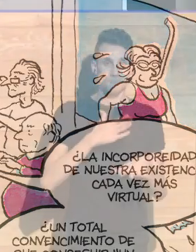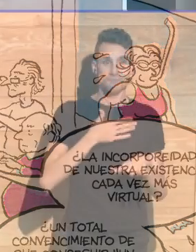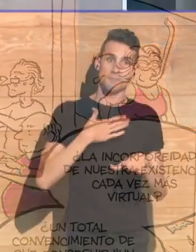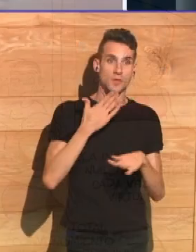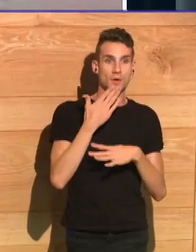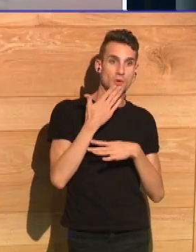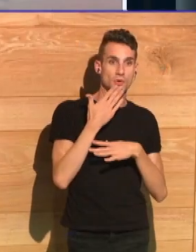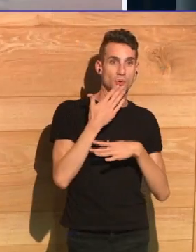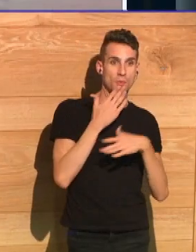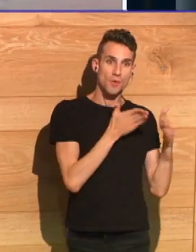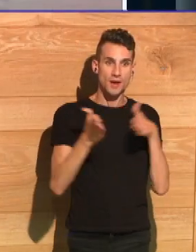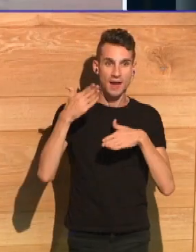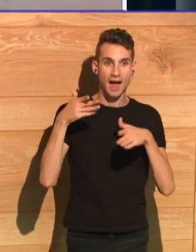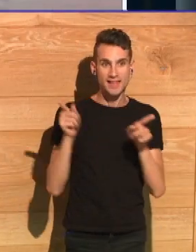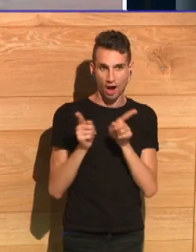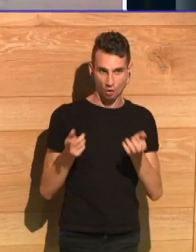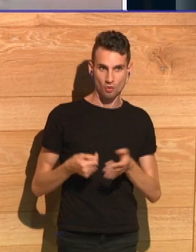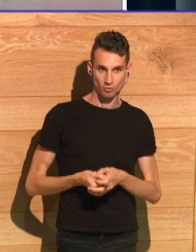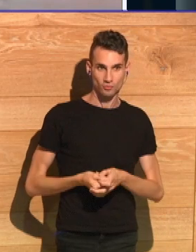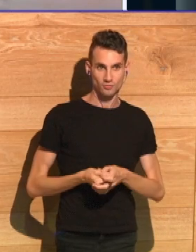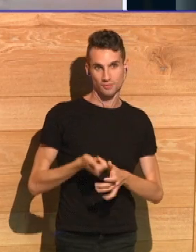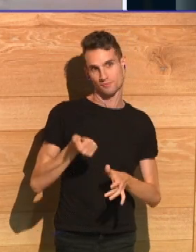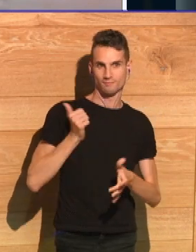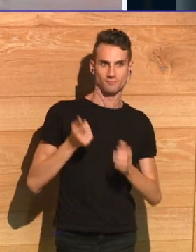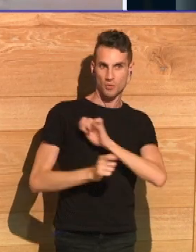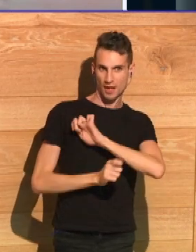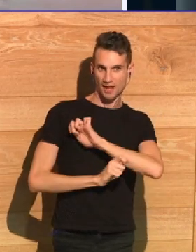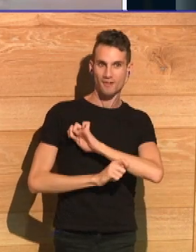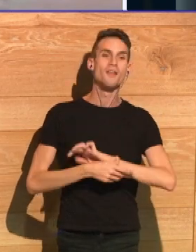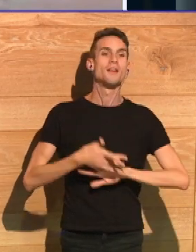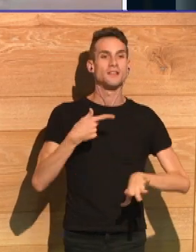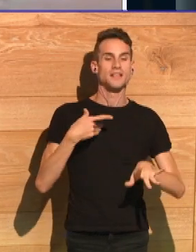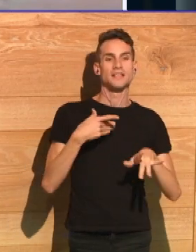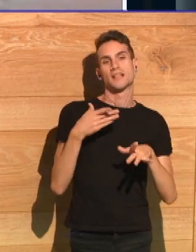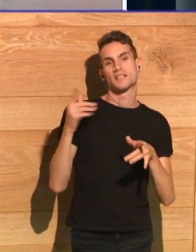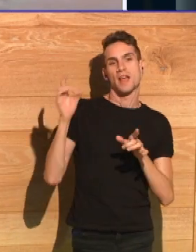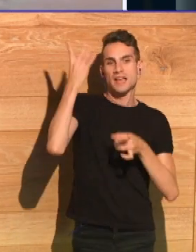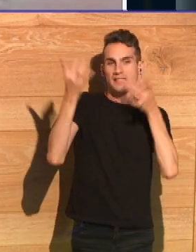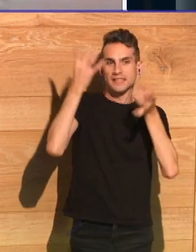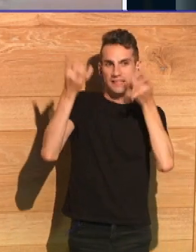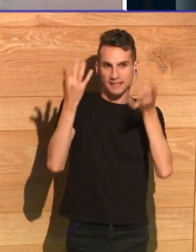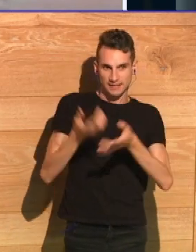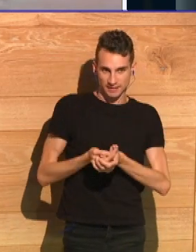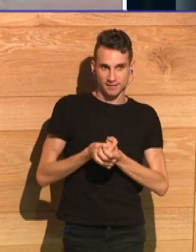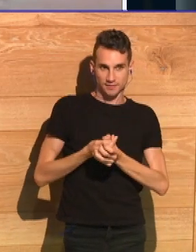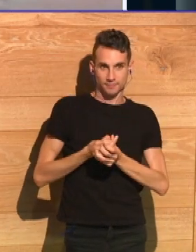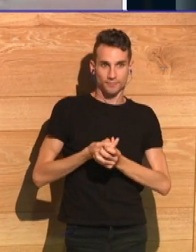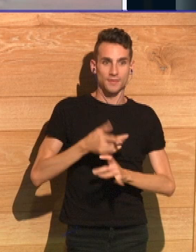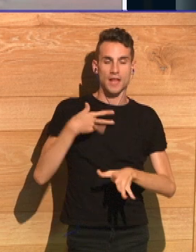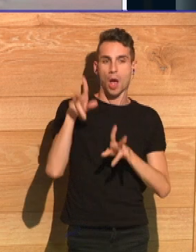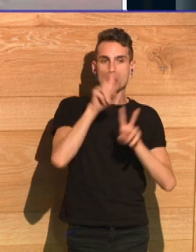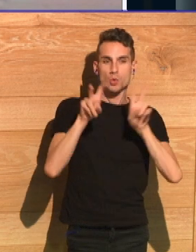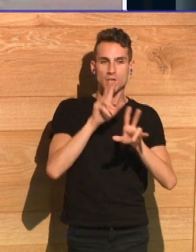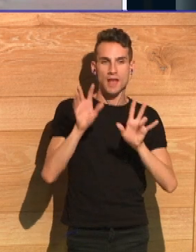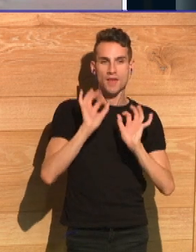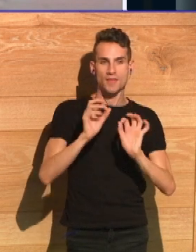atajo, sí, como si dijéramos, ¿no? Para llegar a ese flujo creativo, a esa búsqueda de lo